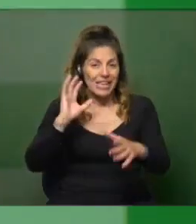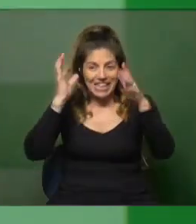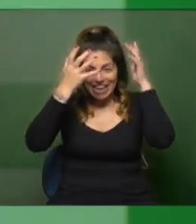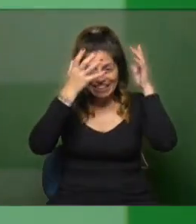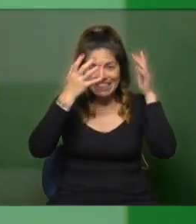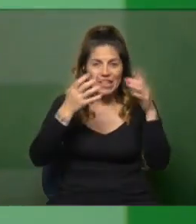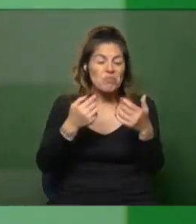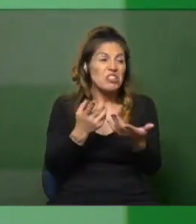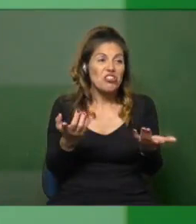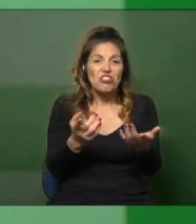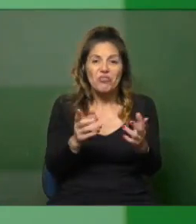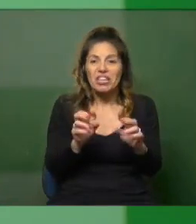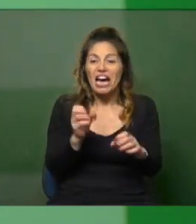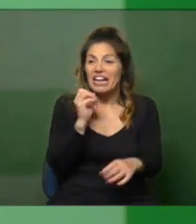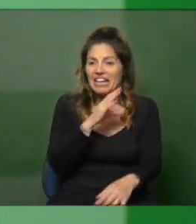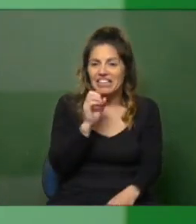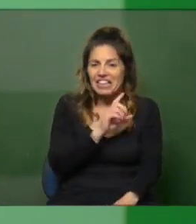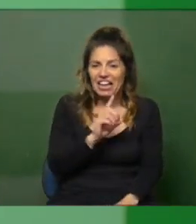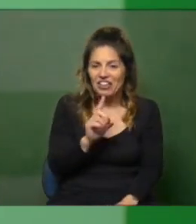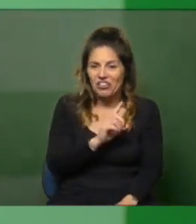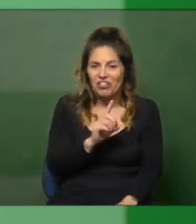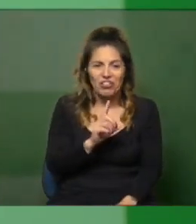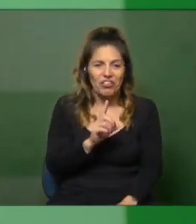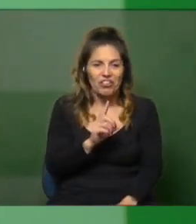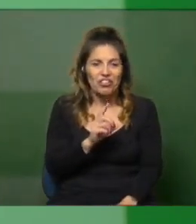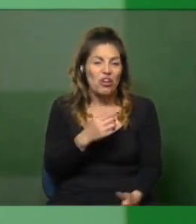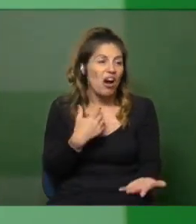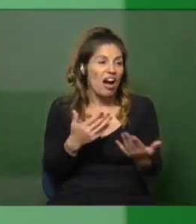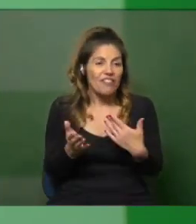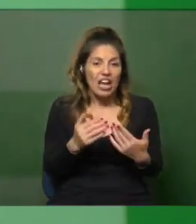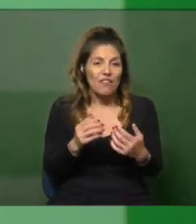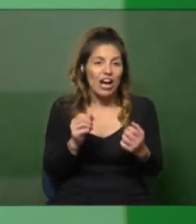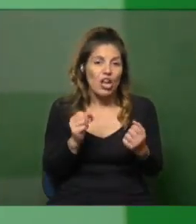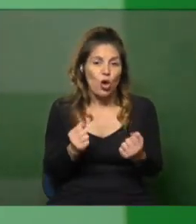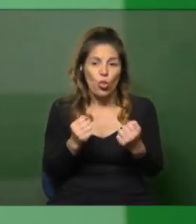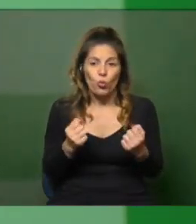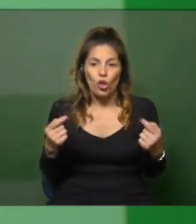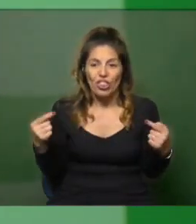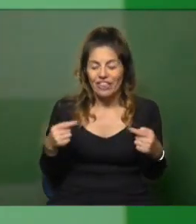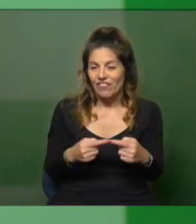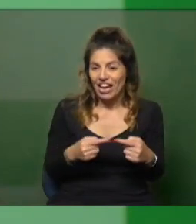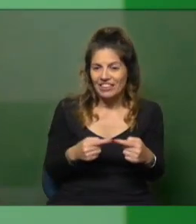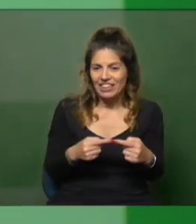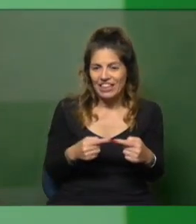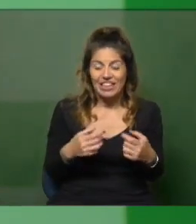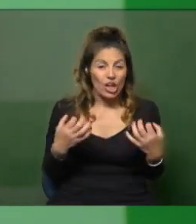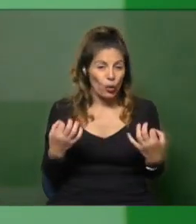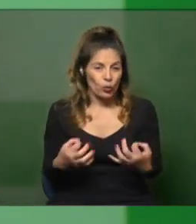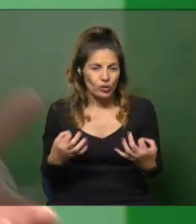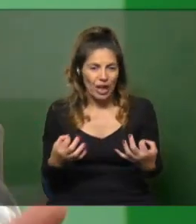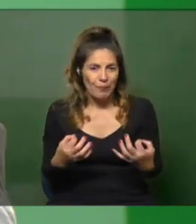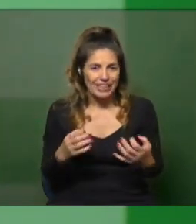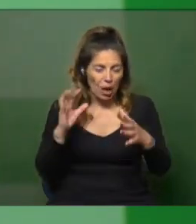además sin ninguna cuestión crítica no sin ni siquiera referirse a lo duro que fue el debate entre justamente